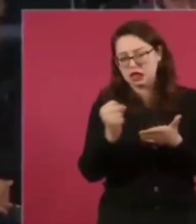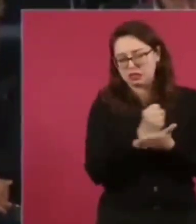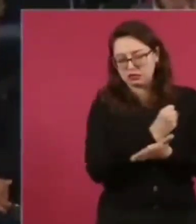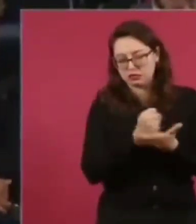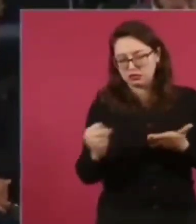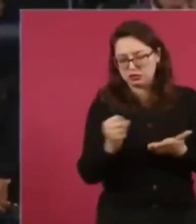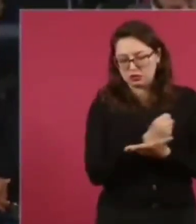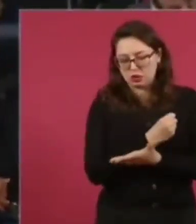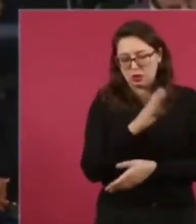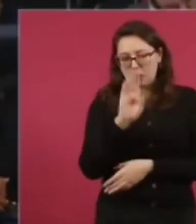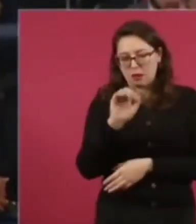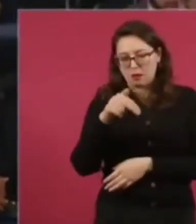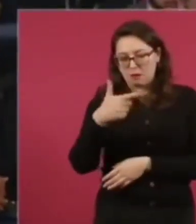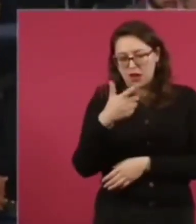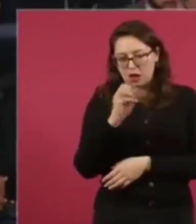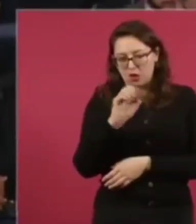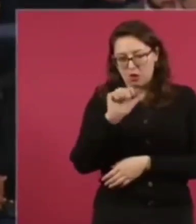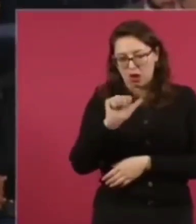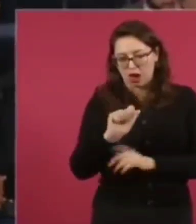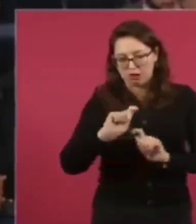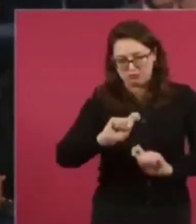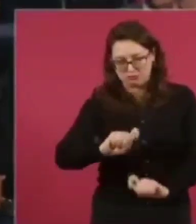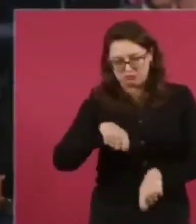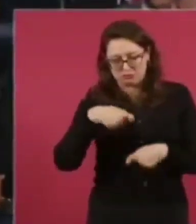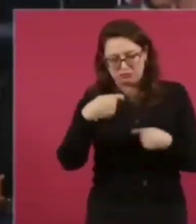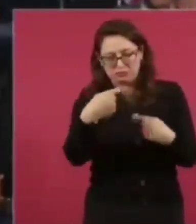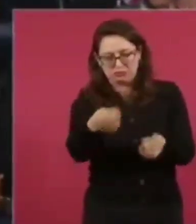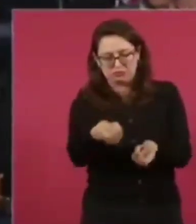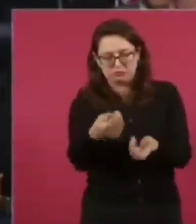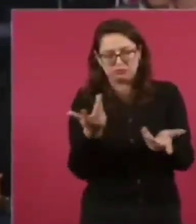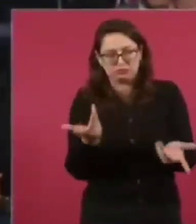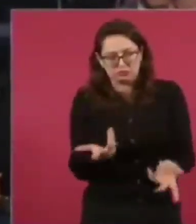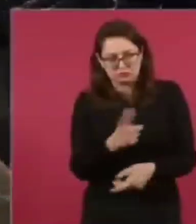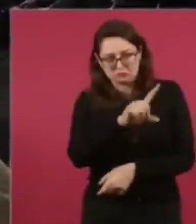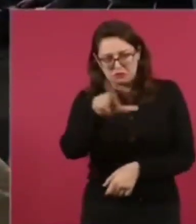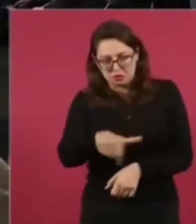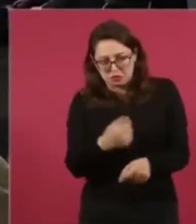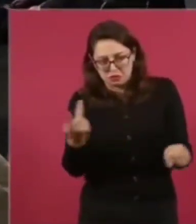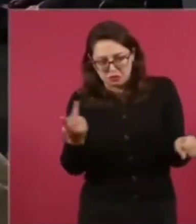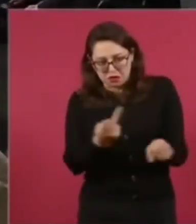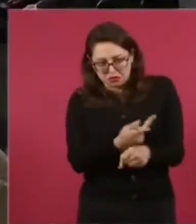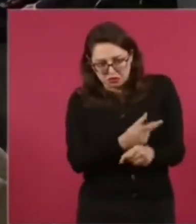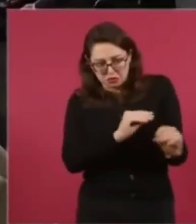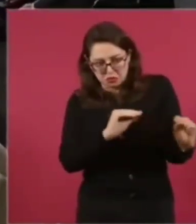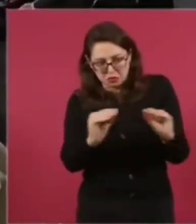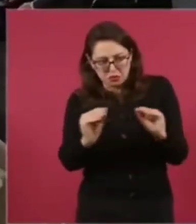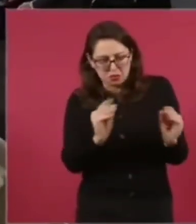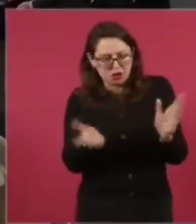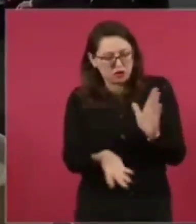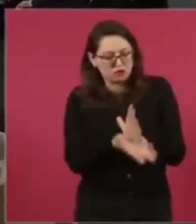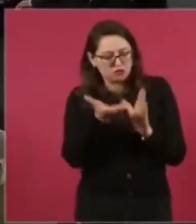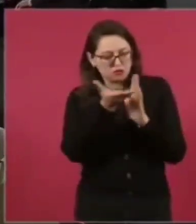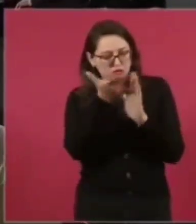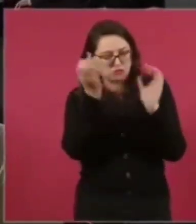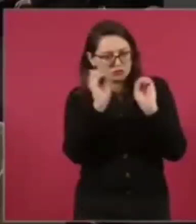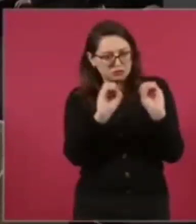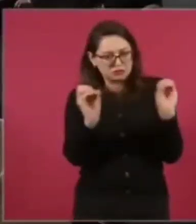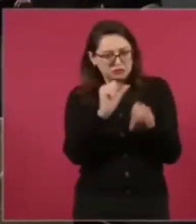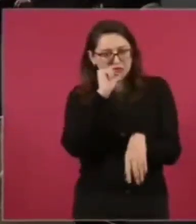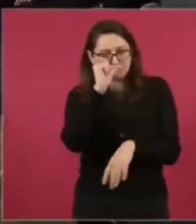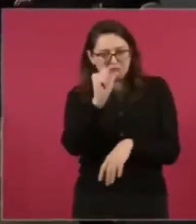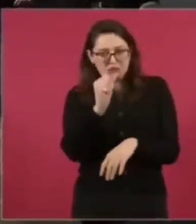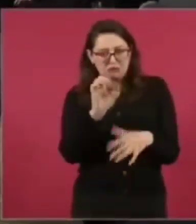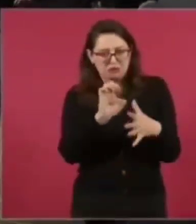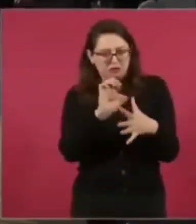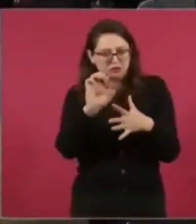solo llevar hasta inundar los pueblos, sino hacer un acueducto de 40 kilómetros a León